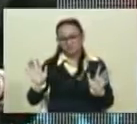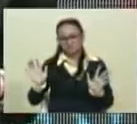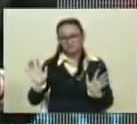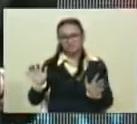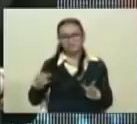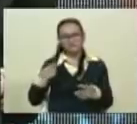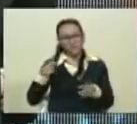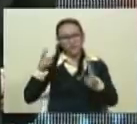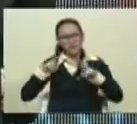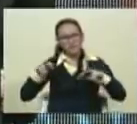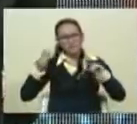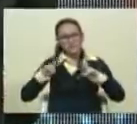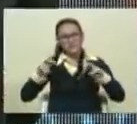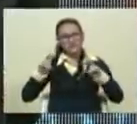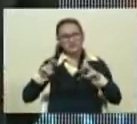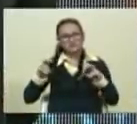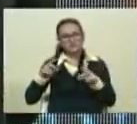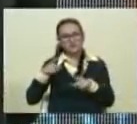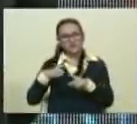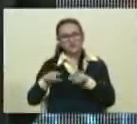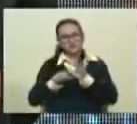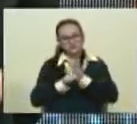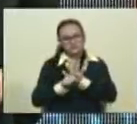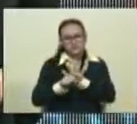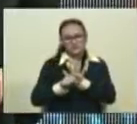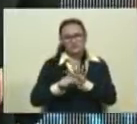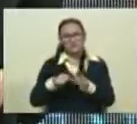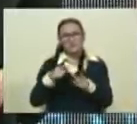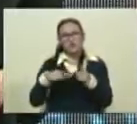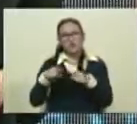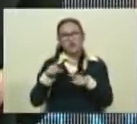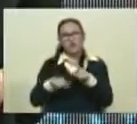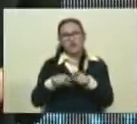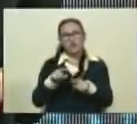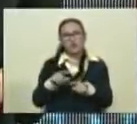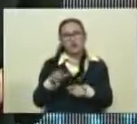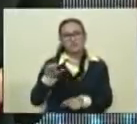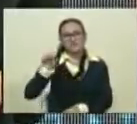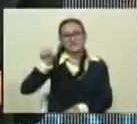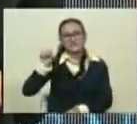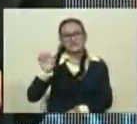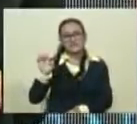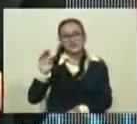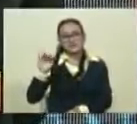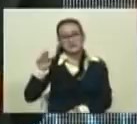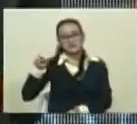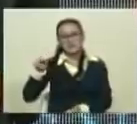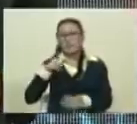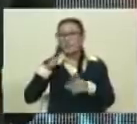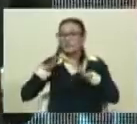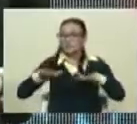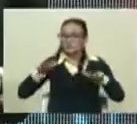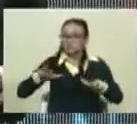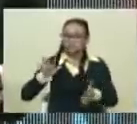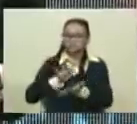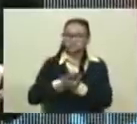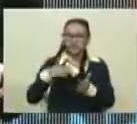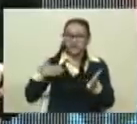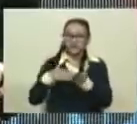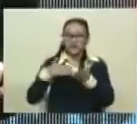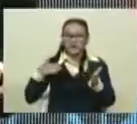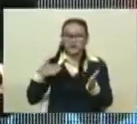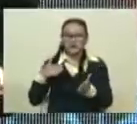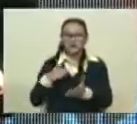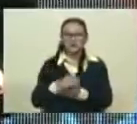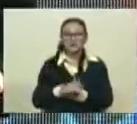hecho investigaciones de algunos símbolos que han aparecido. Recientemente el SEBIN pudo neutralizar un ataque,